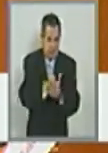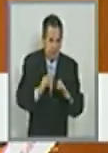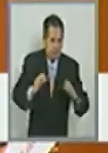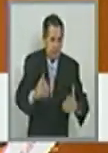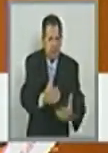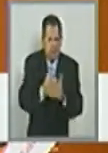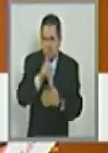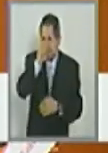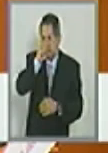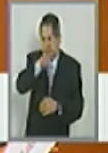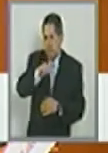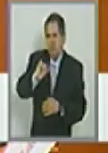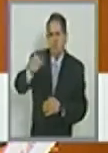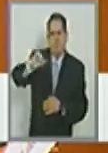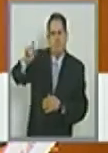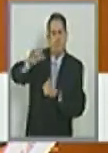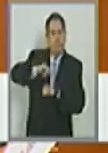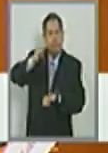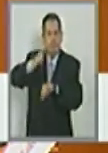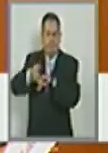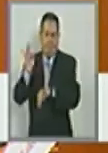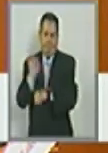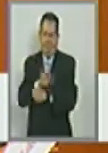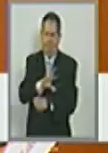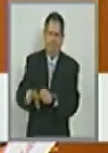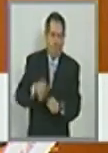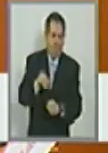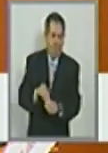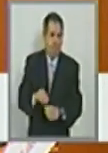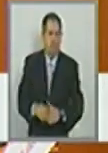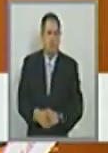las autoridades, por supuesto, un respaldo absoluto.